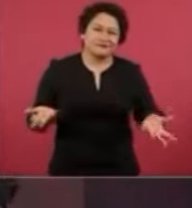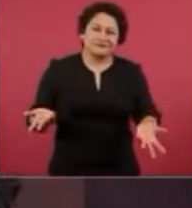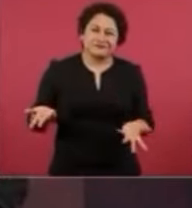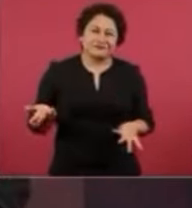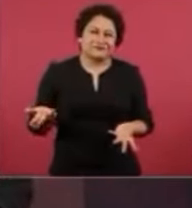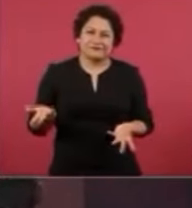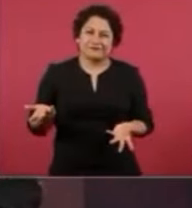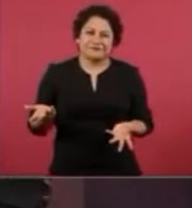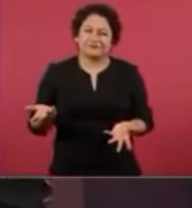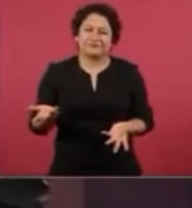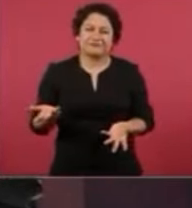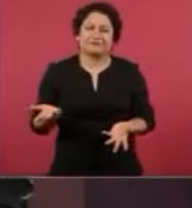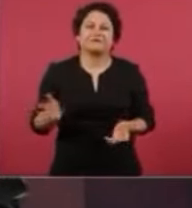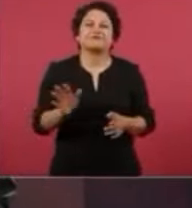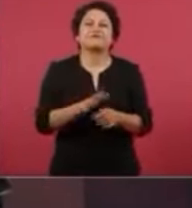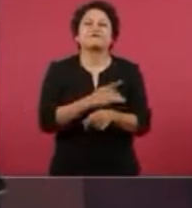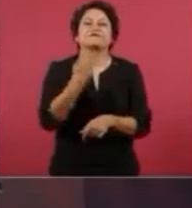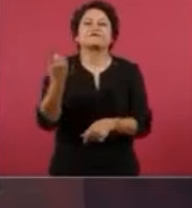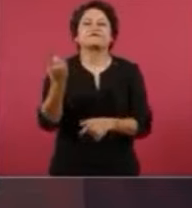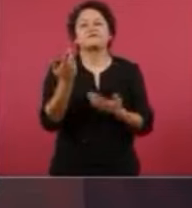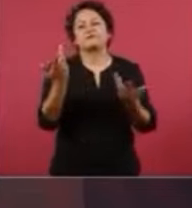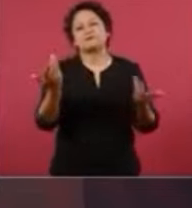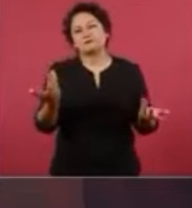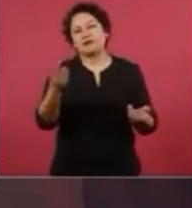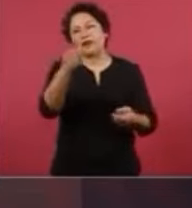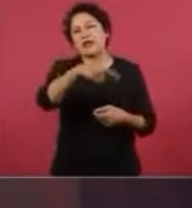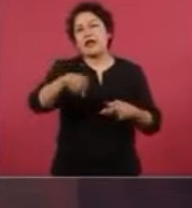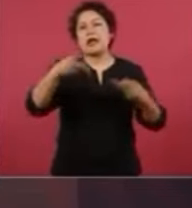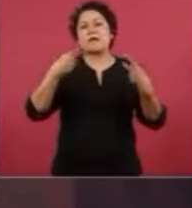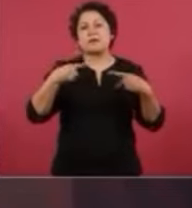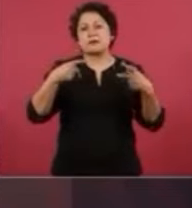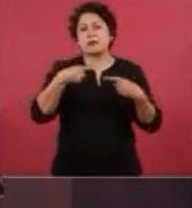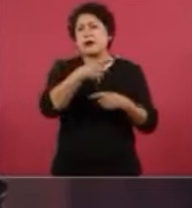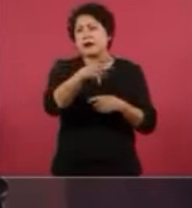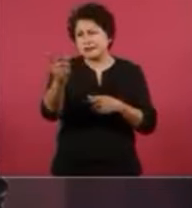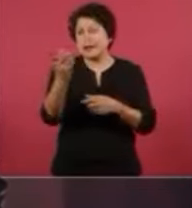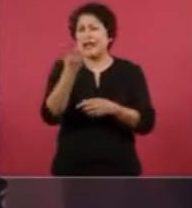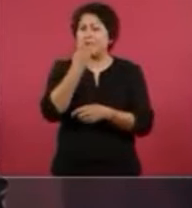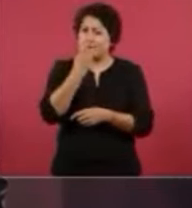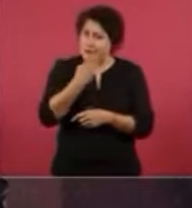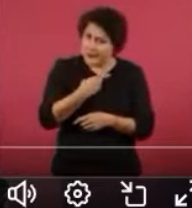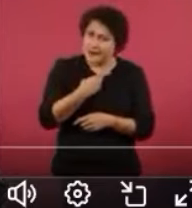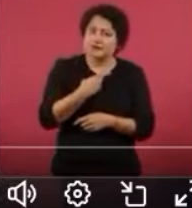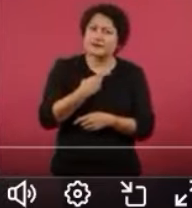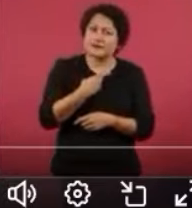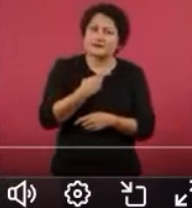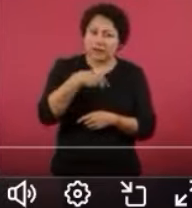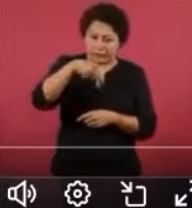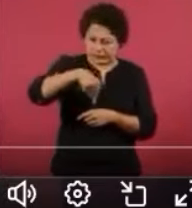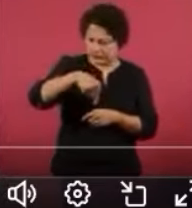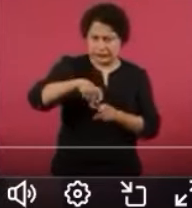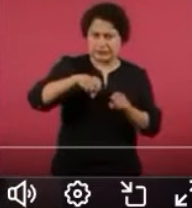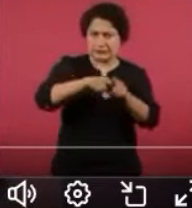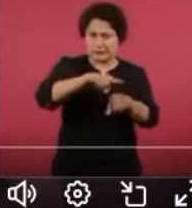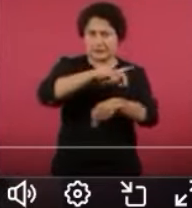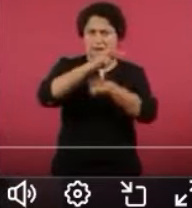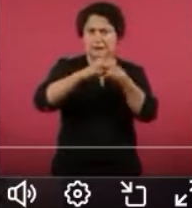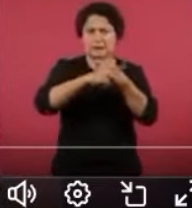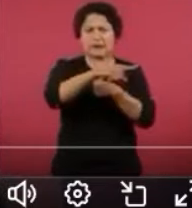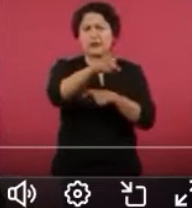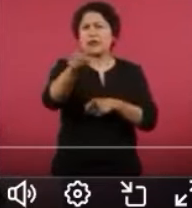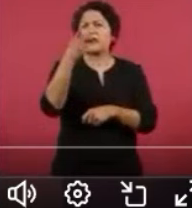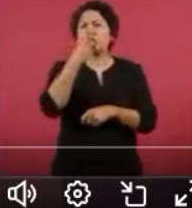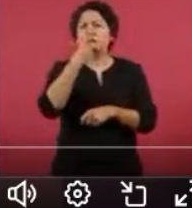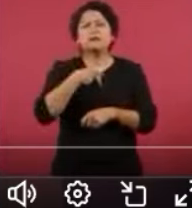van a ir a tratarme porque me dicen del país allá le vamos a ir